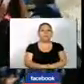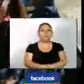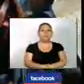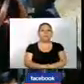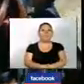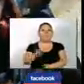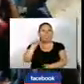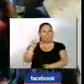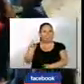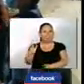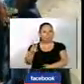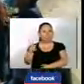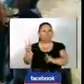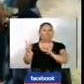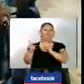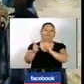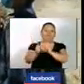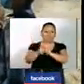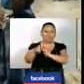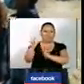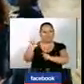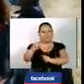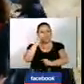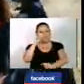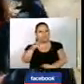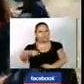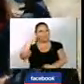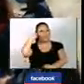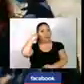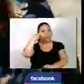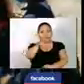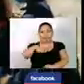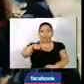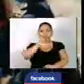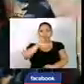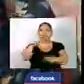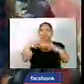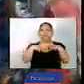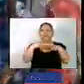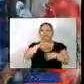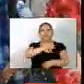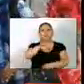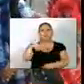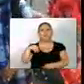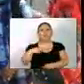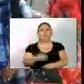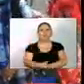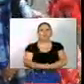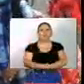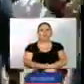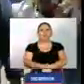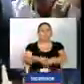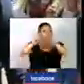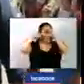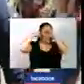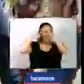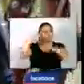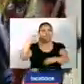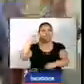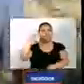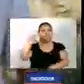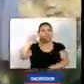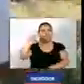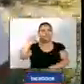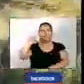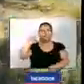este ha sido un acto significativo e importante en la vida de una familia con edición de Cristian